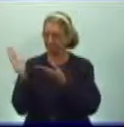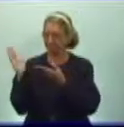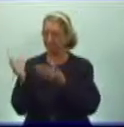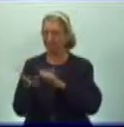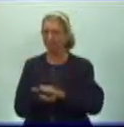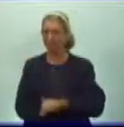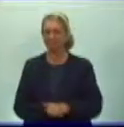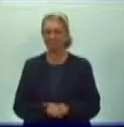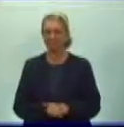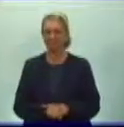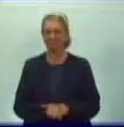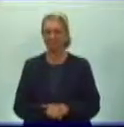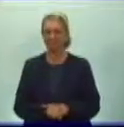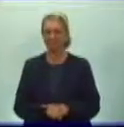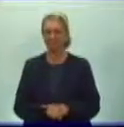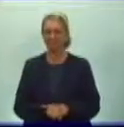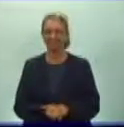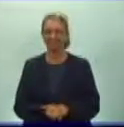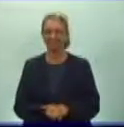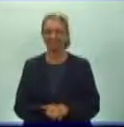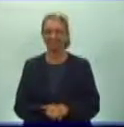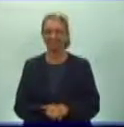copien.